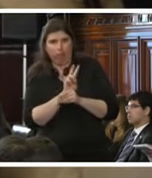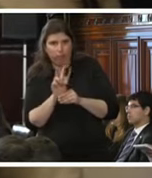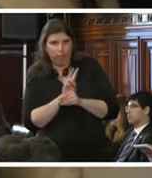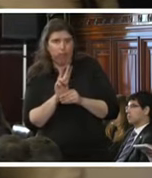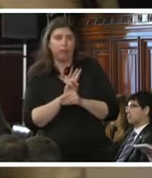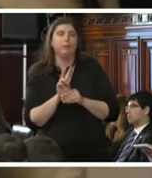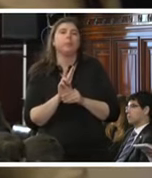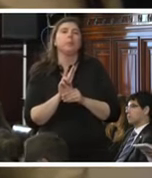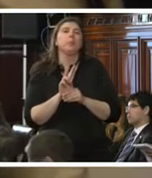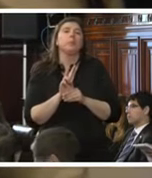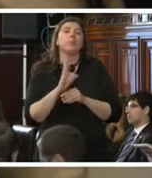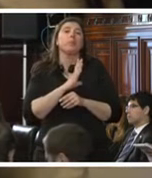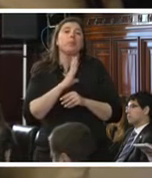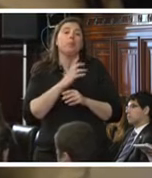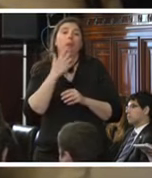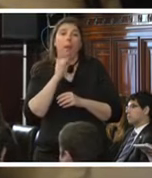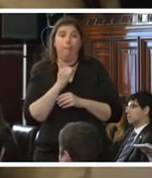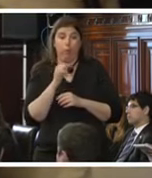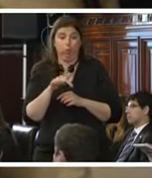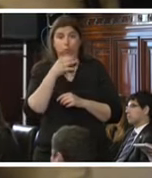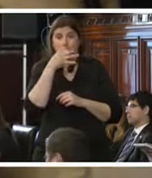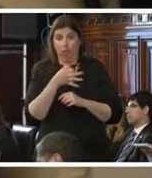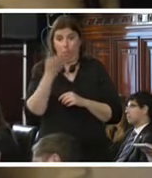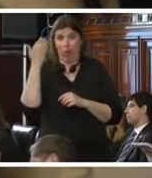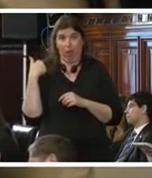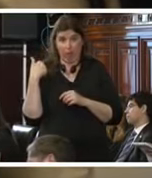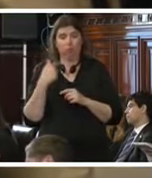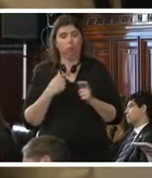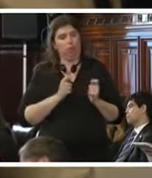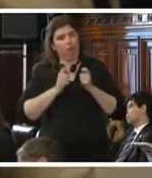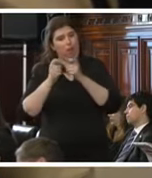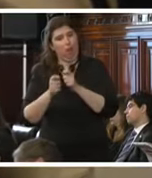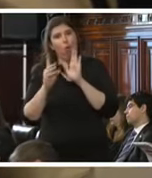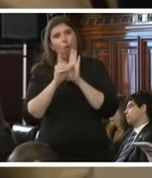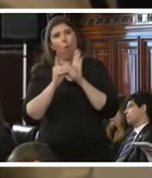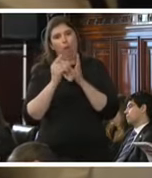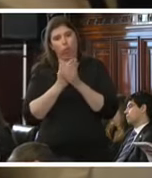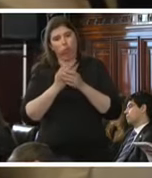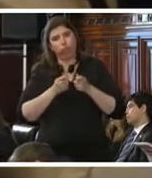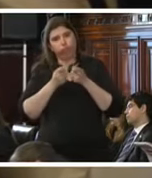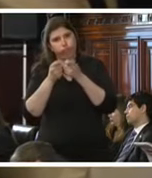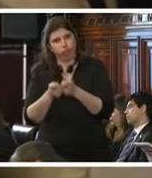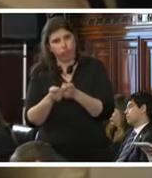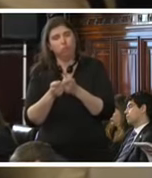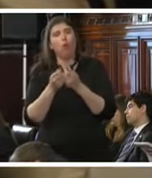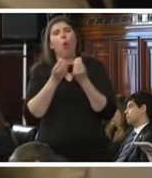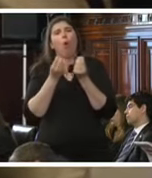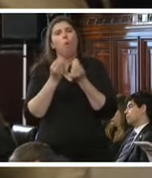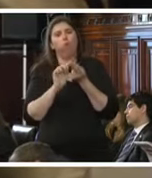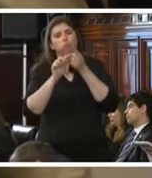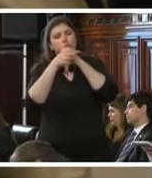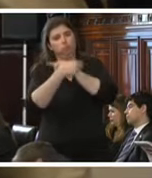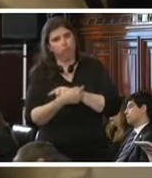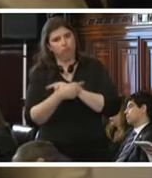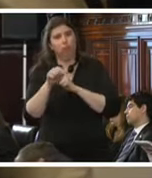que se mencionaron aquí y que la Comisión va a tener a disposición en el documento que vamos a entregar de cómo también en sentido contrario estos órganos